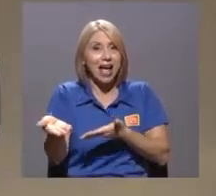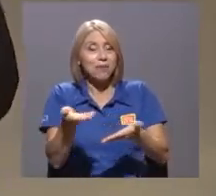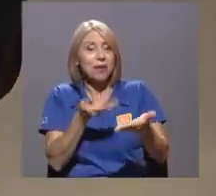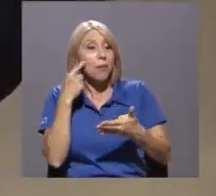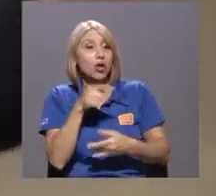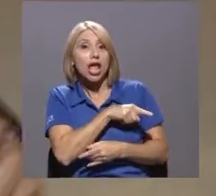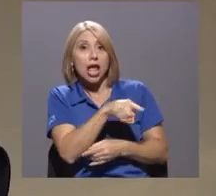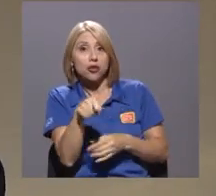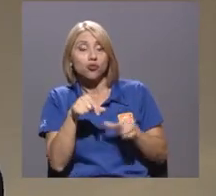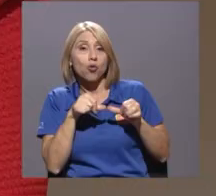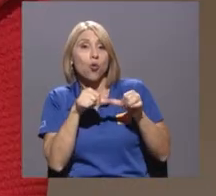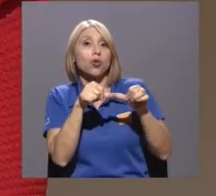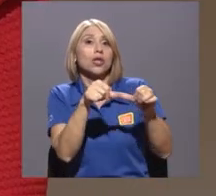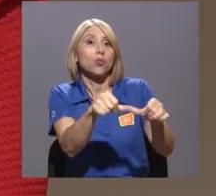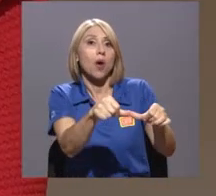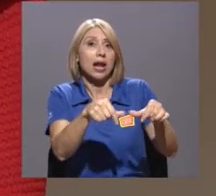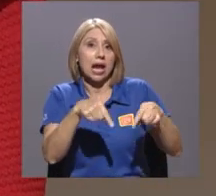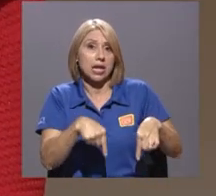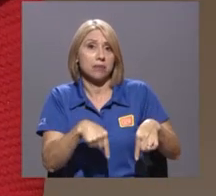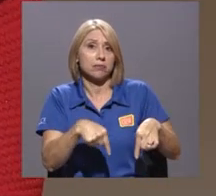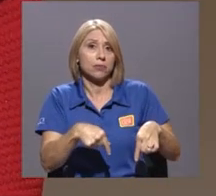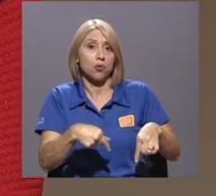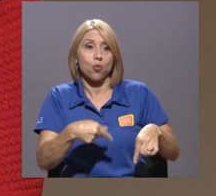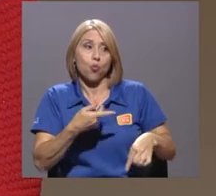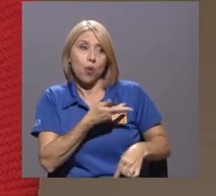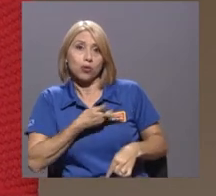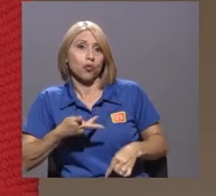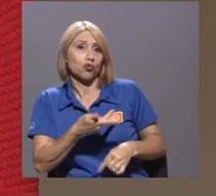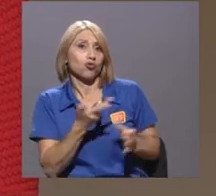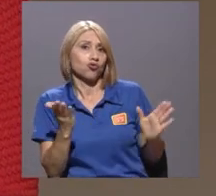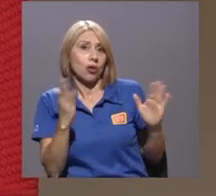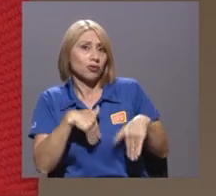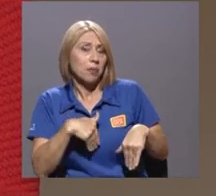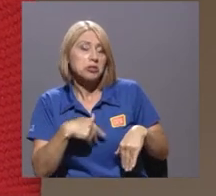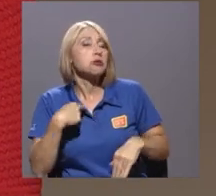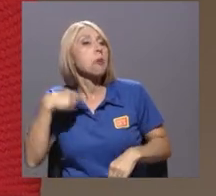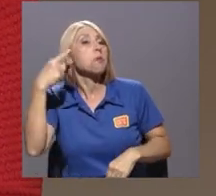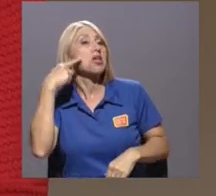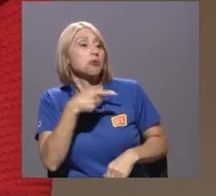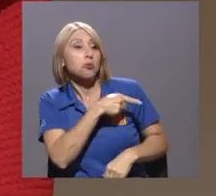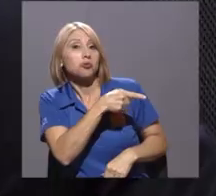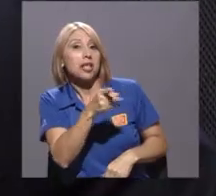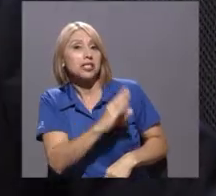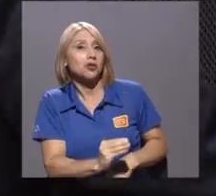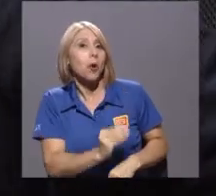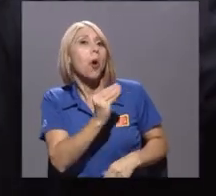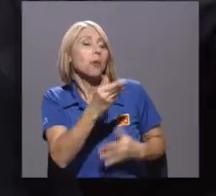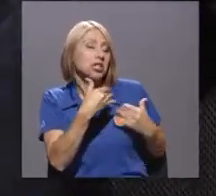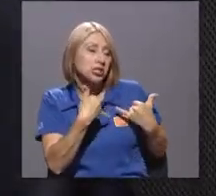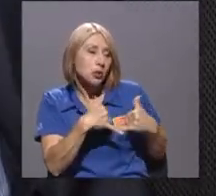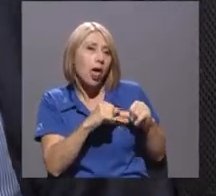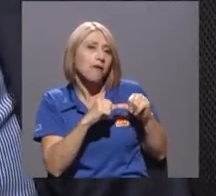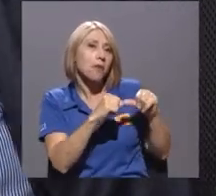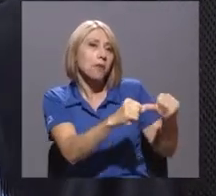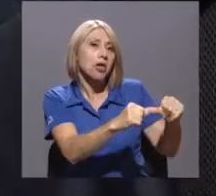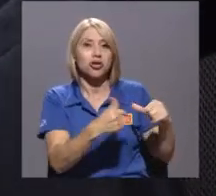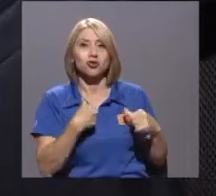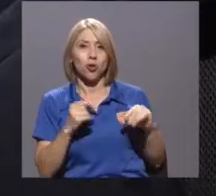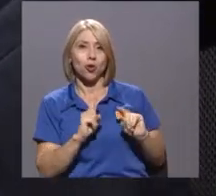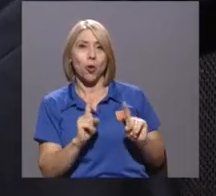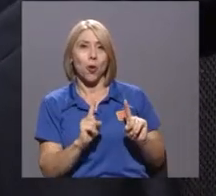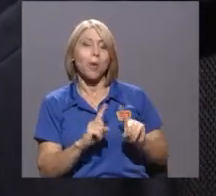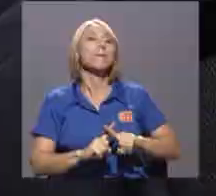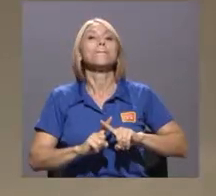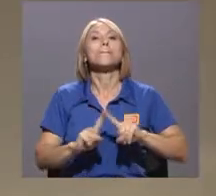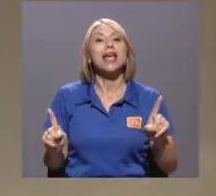no estemos yo primero que ustedes ustedes que son jóvenes estarán cuando no esté pero pero los jóvenes van a